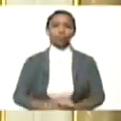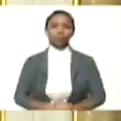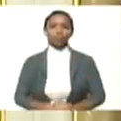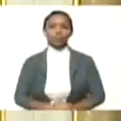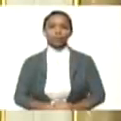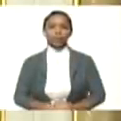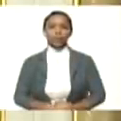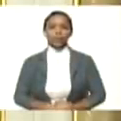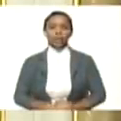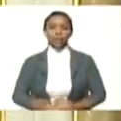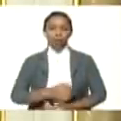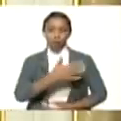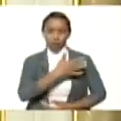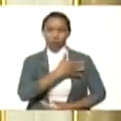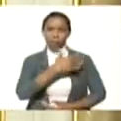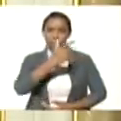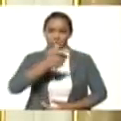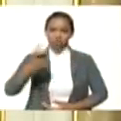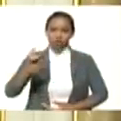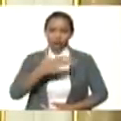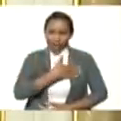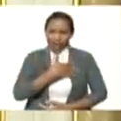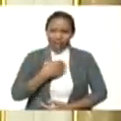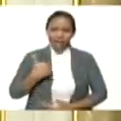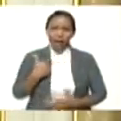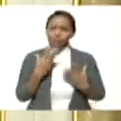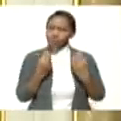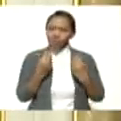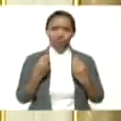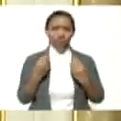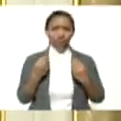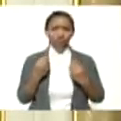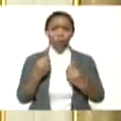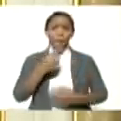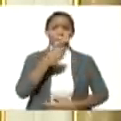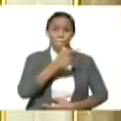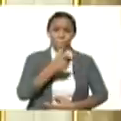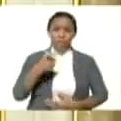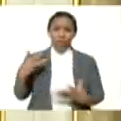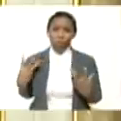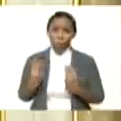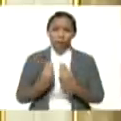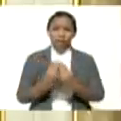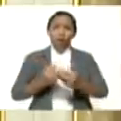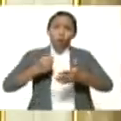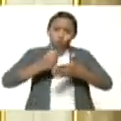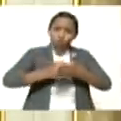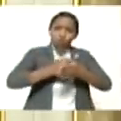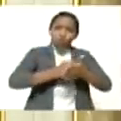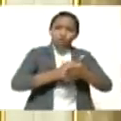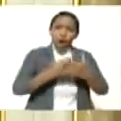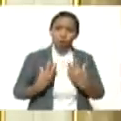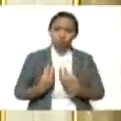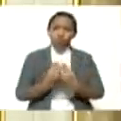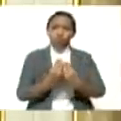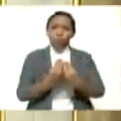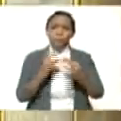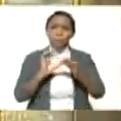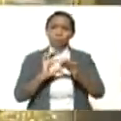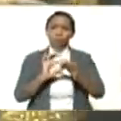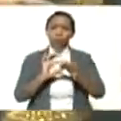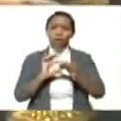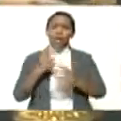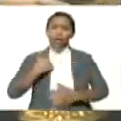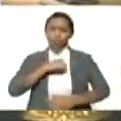Por seres queridos, por compañeros de lucha y por nuestra